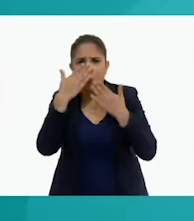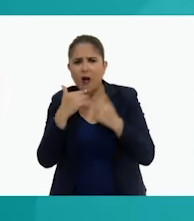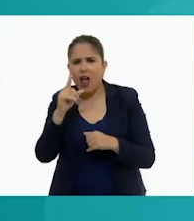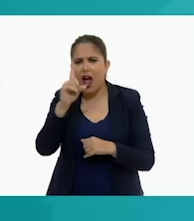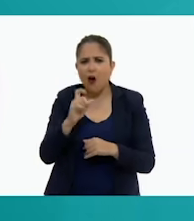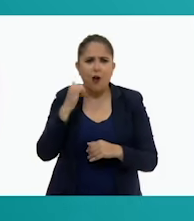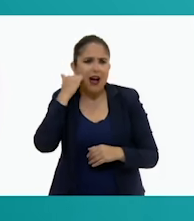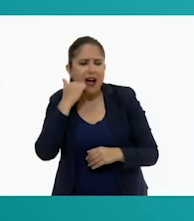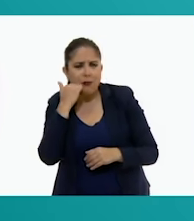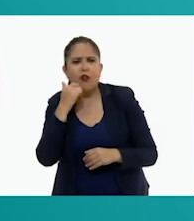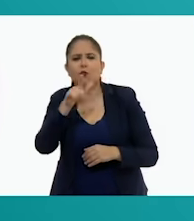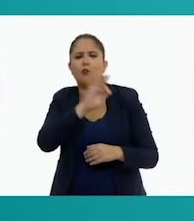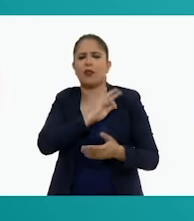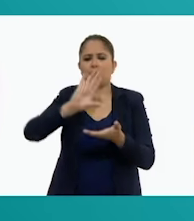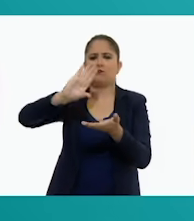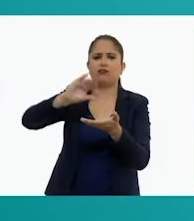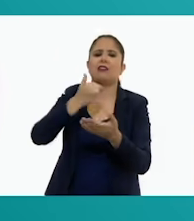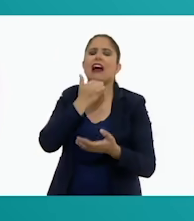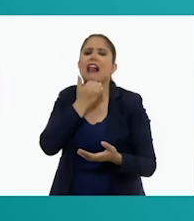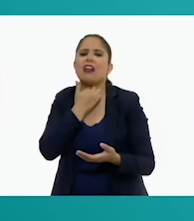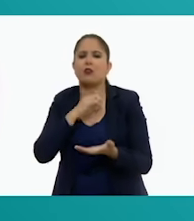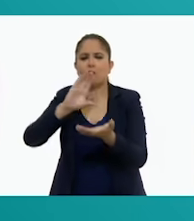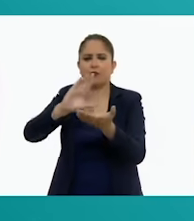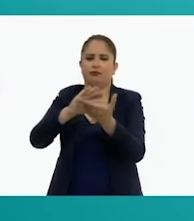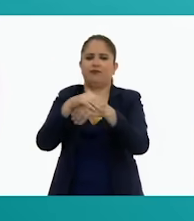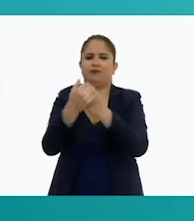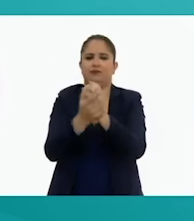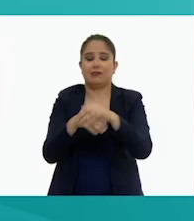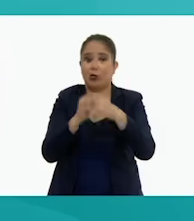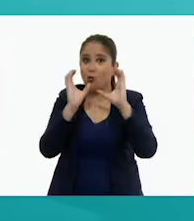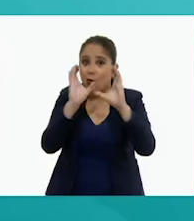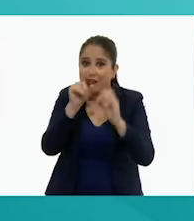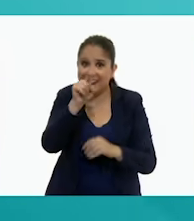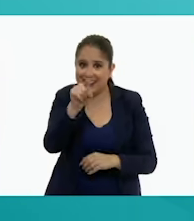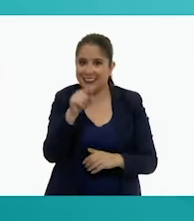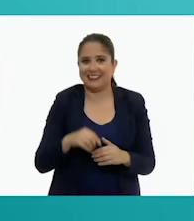jabón, usa desinfectantes a base de alcohol. ¡Cuídate!